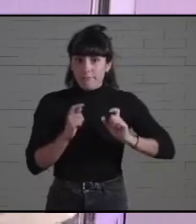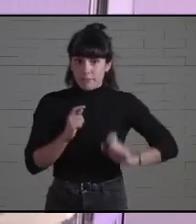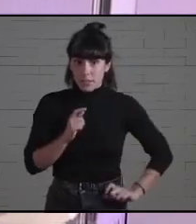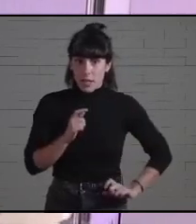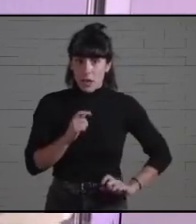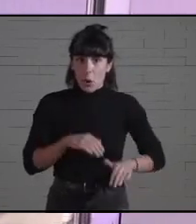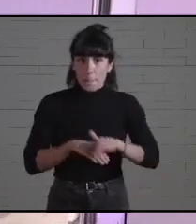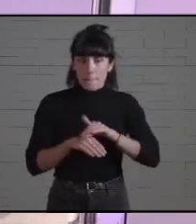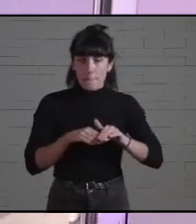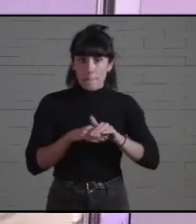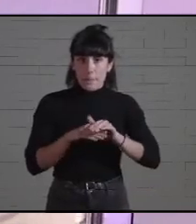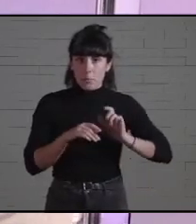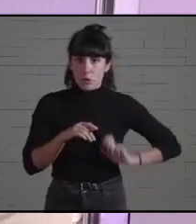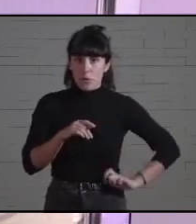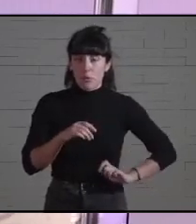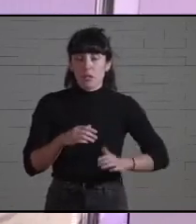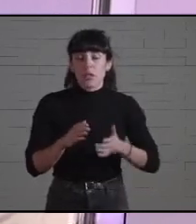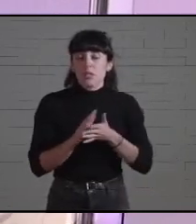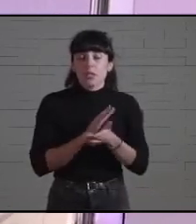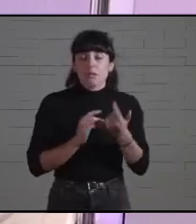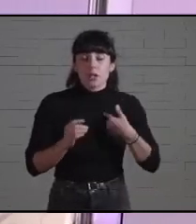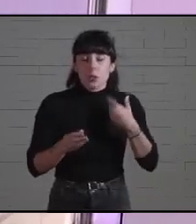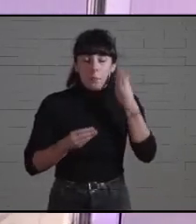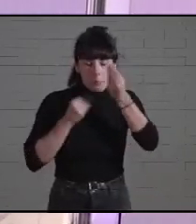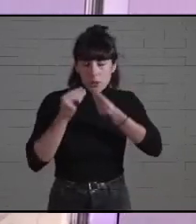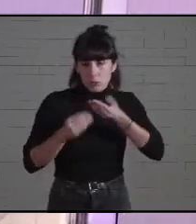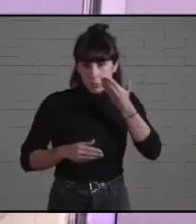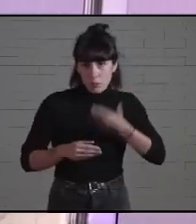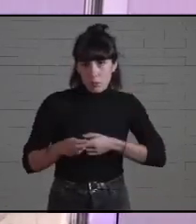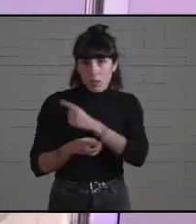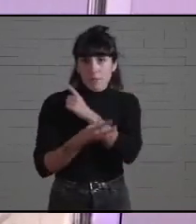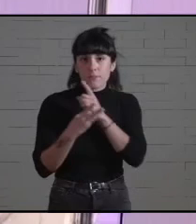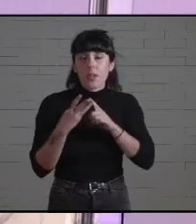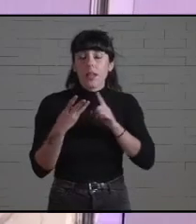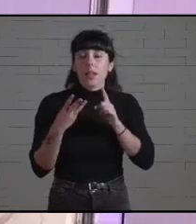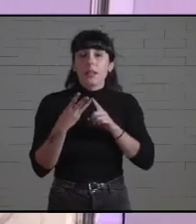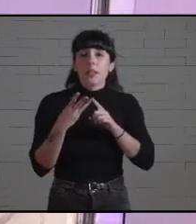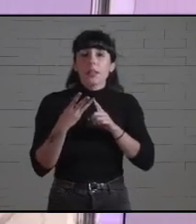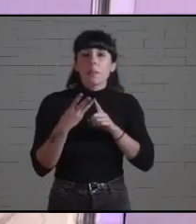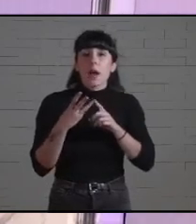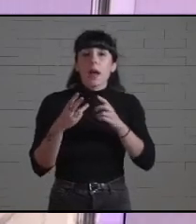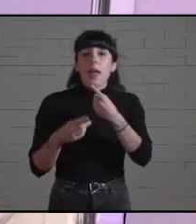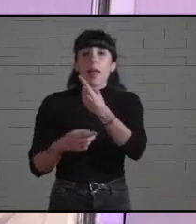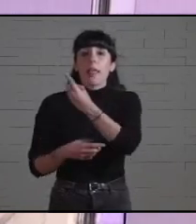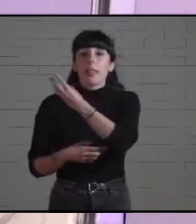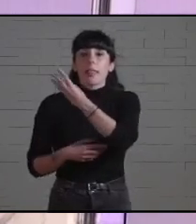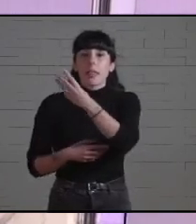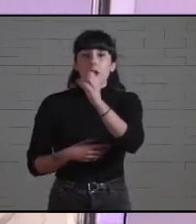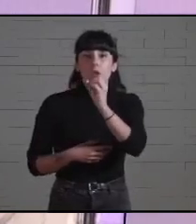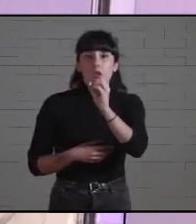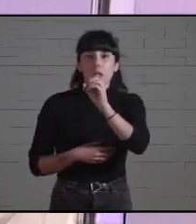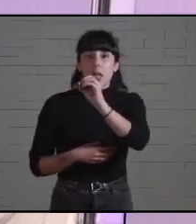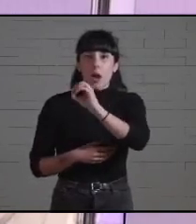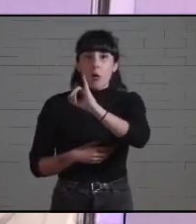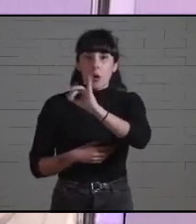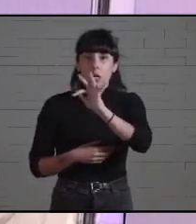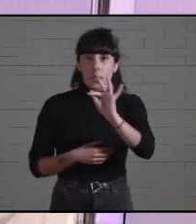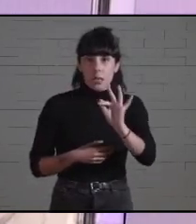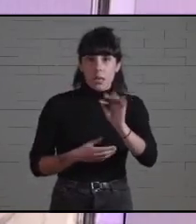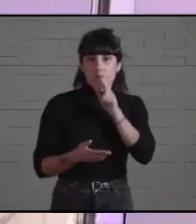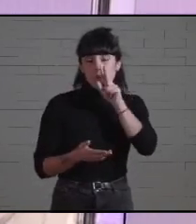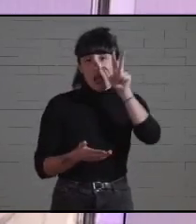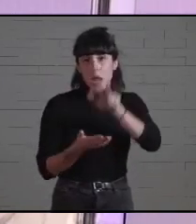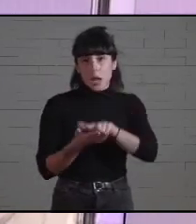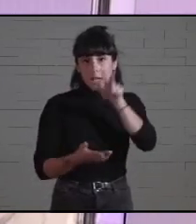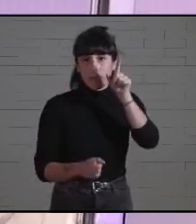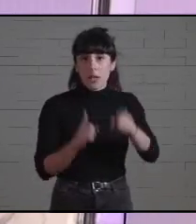está habiendo va bien encaminada. Ratificar en el año que viene el convenio 189 de la OIT sobre las